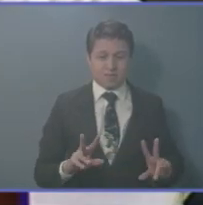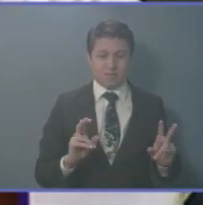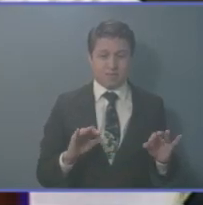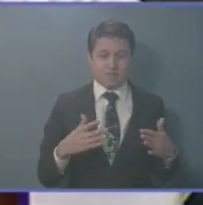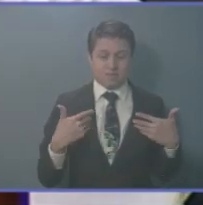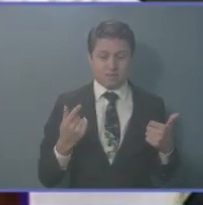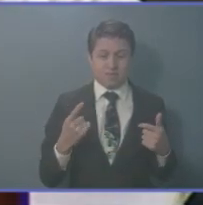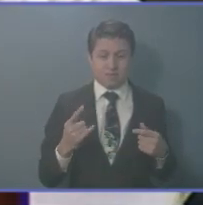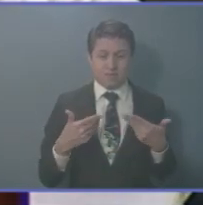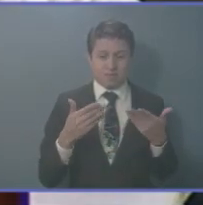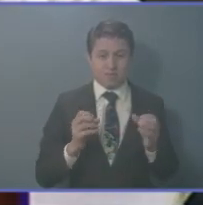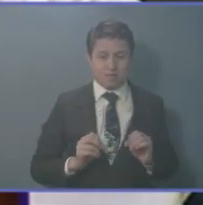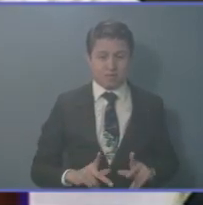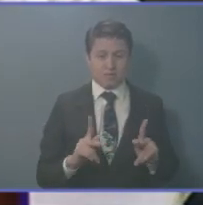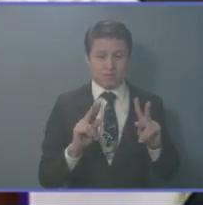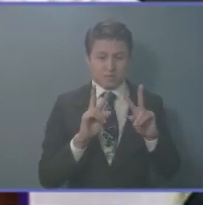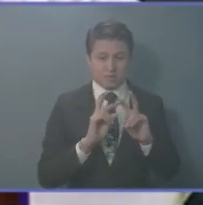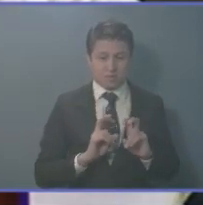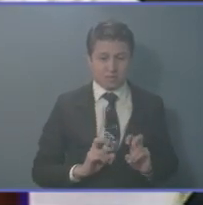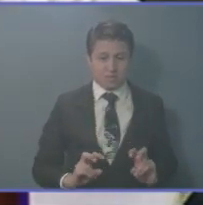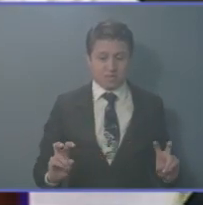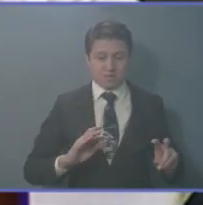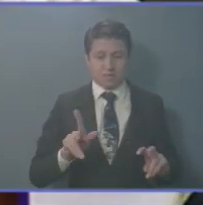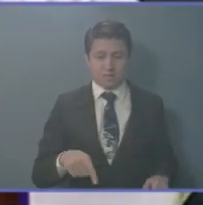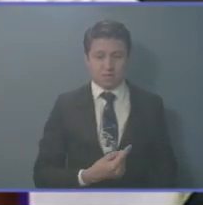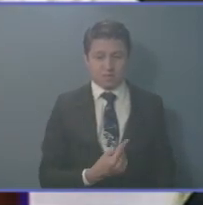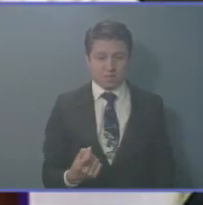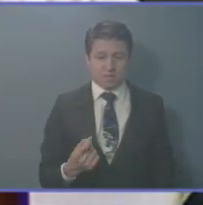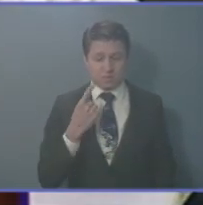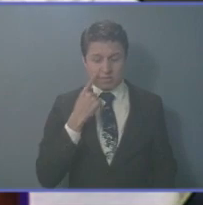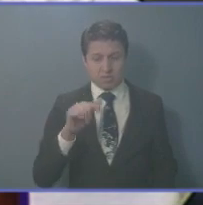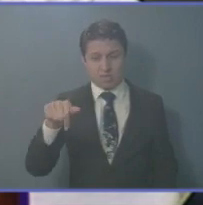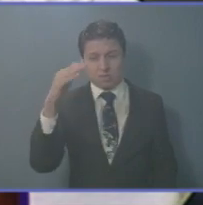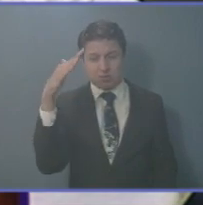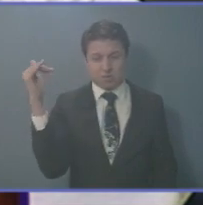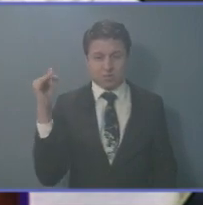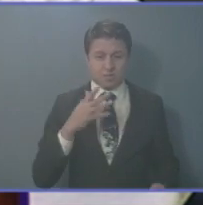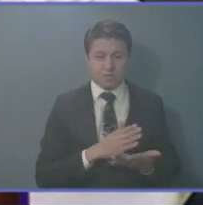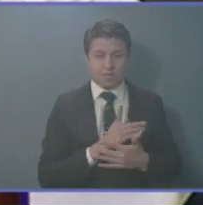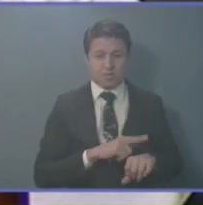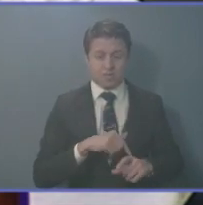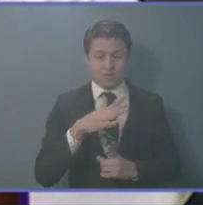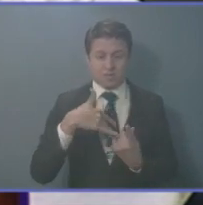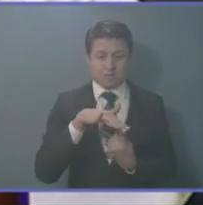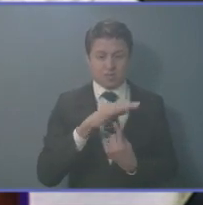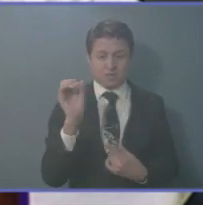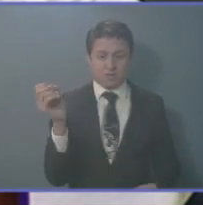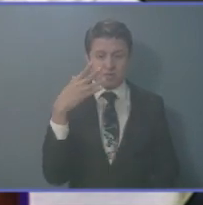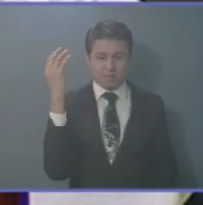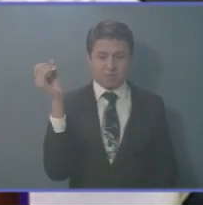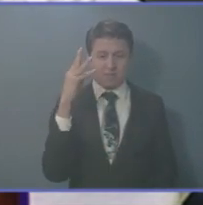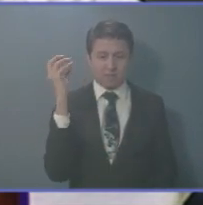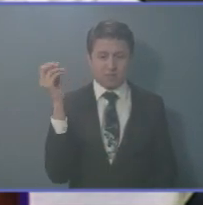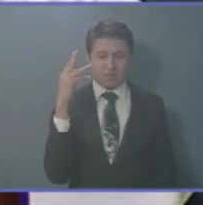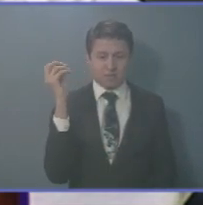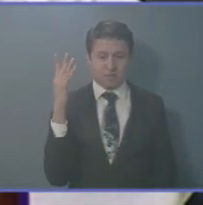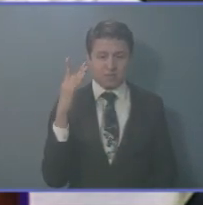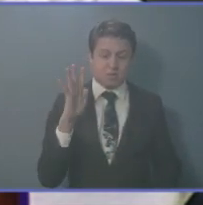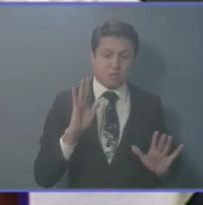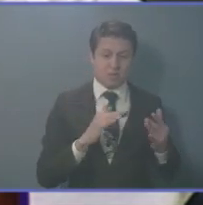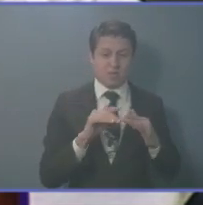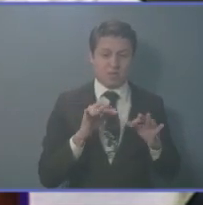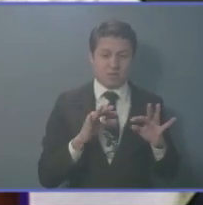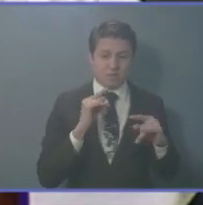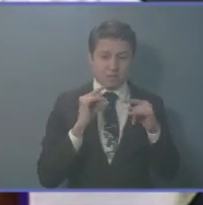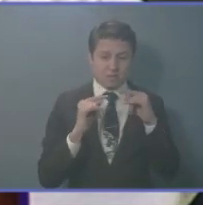con posterioridad a una evaluación médica para toda persona proveniente del extranjero mientras dure la emergencia sanitaria nacional dictada por la autoridad de salud